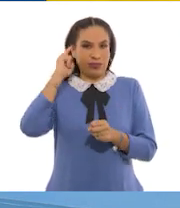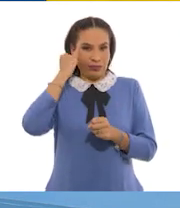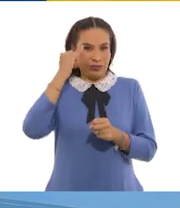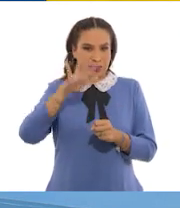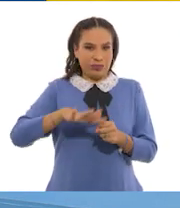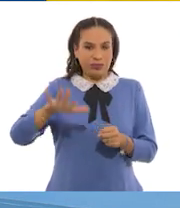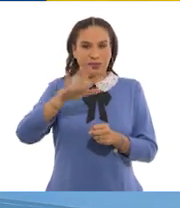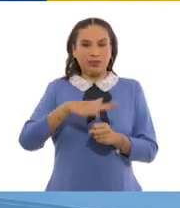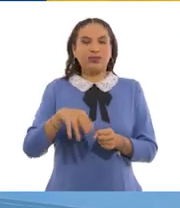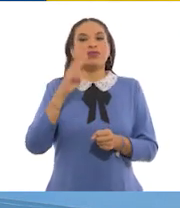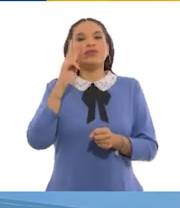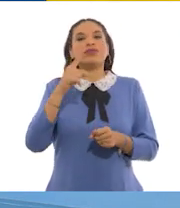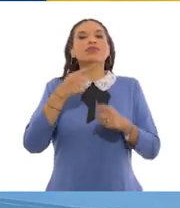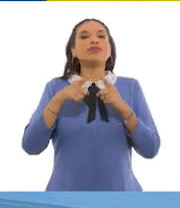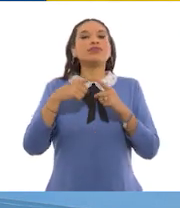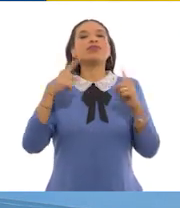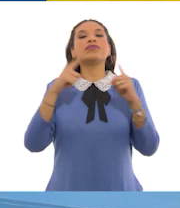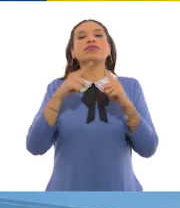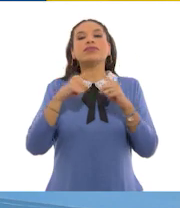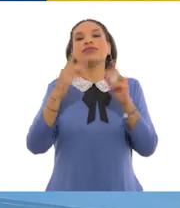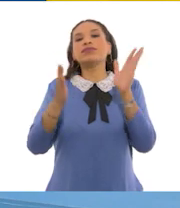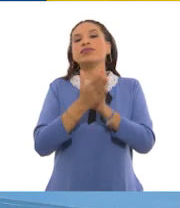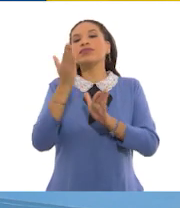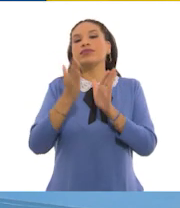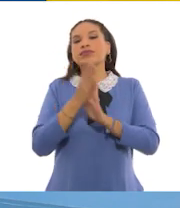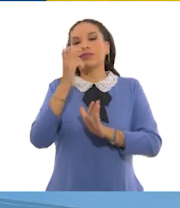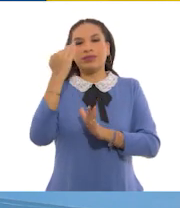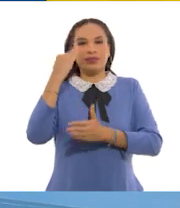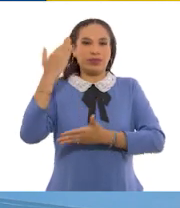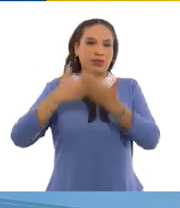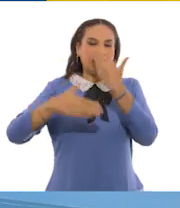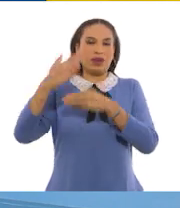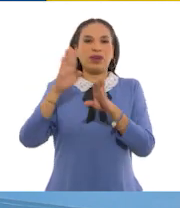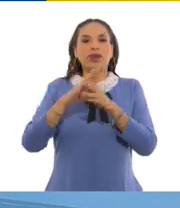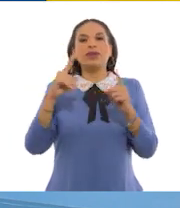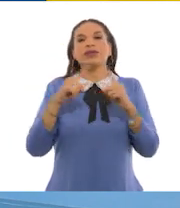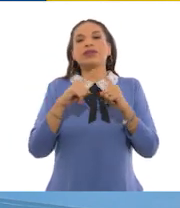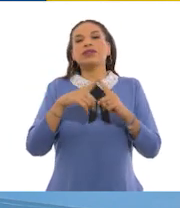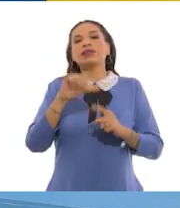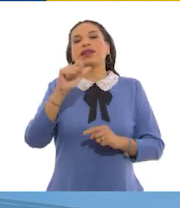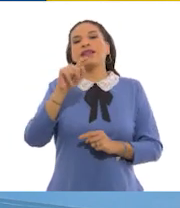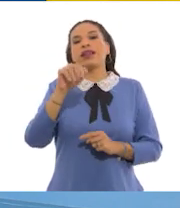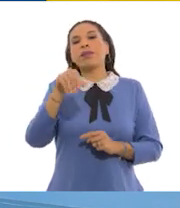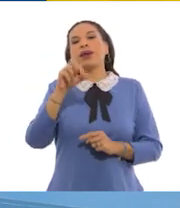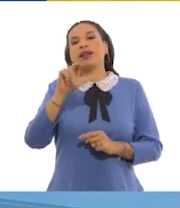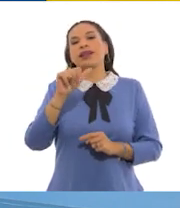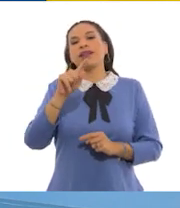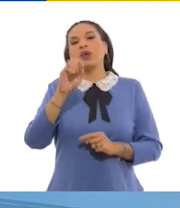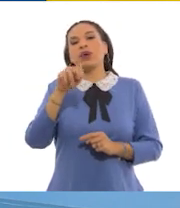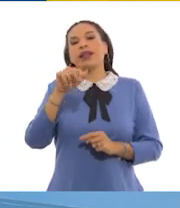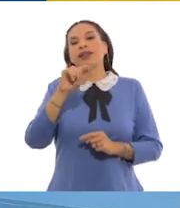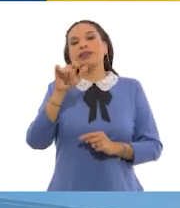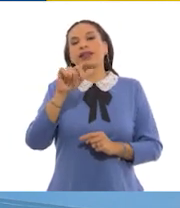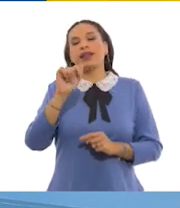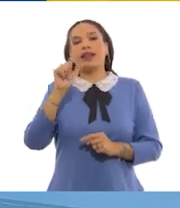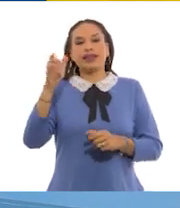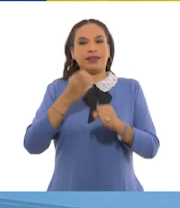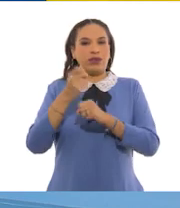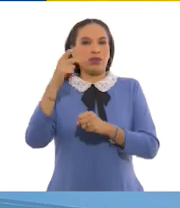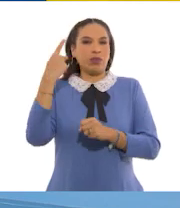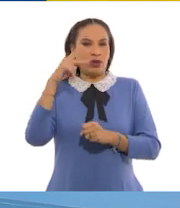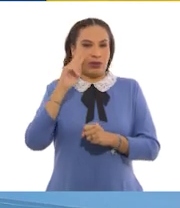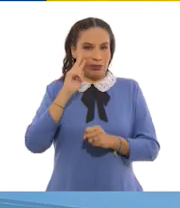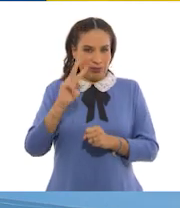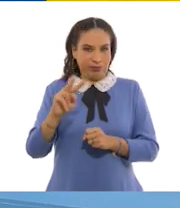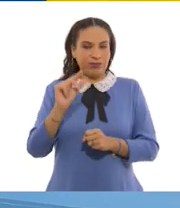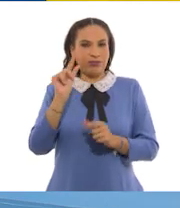indígenas lo podemos ver en algunas iglesias construidas en esa época, como la iglesia de Santa María Tonantzintla en el estado de Puebla. ¿Te parece